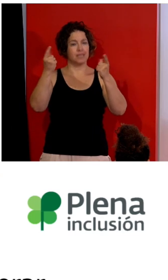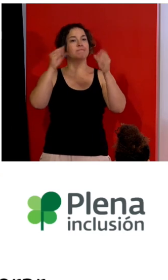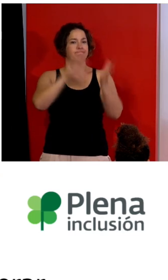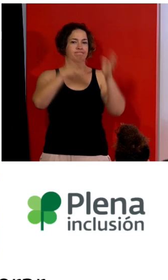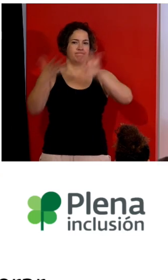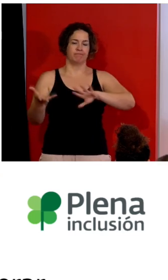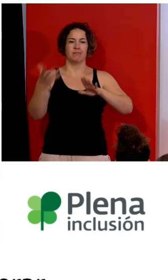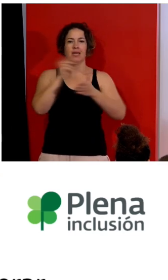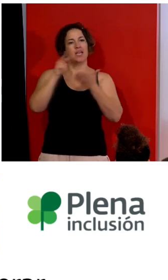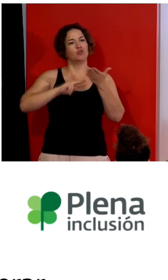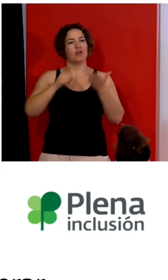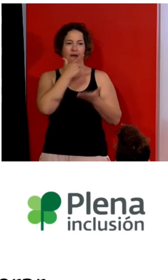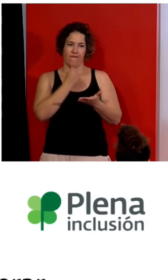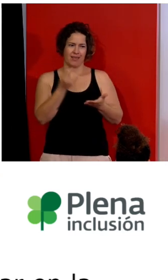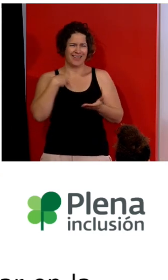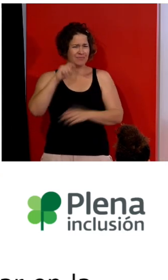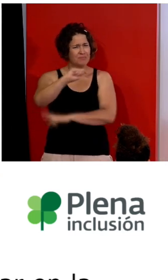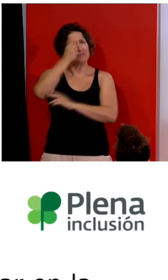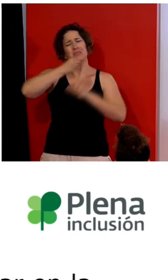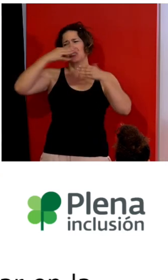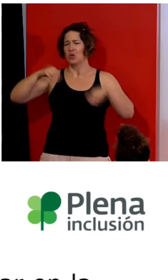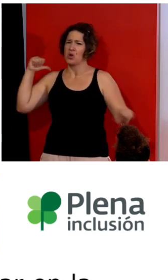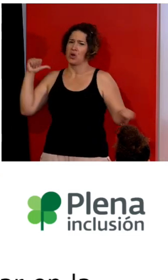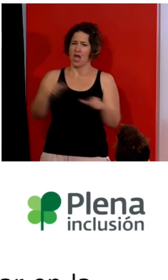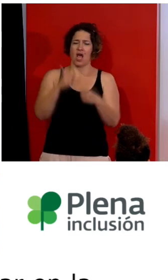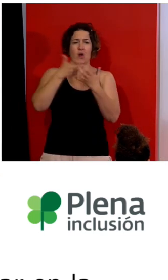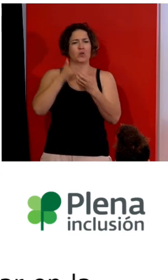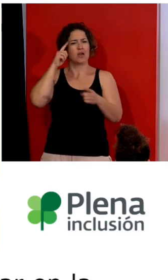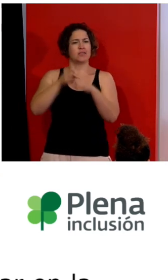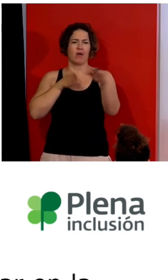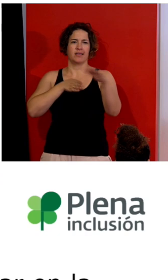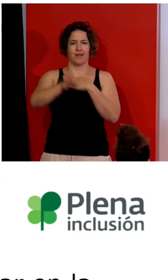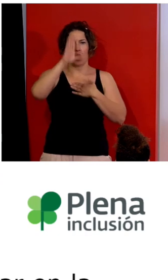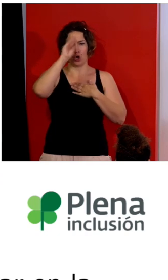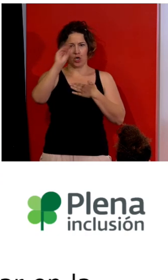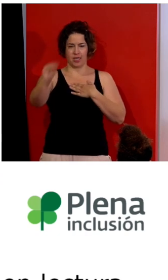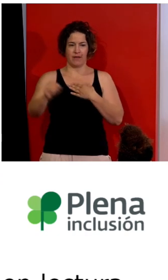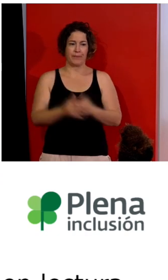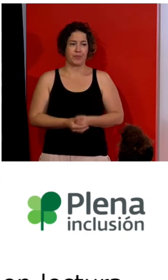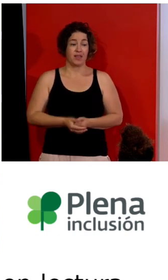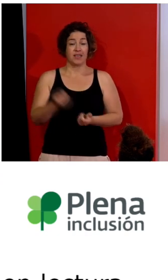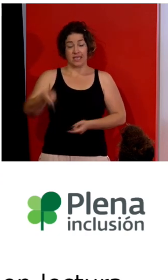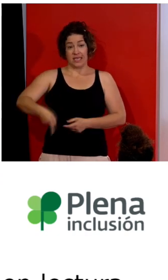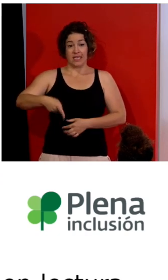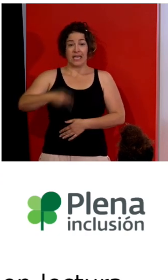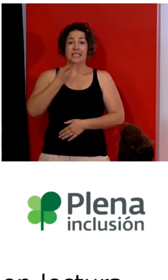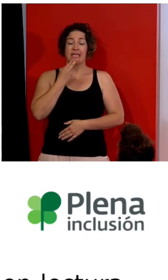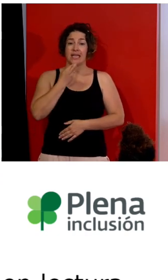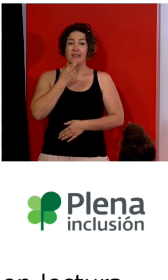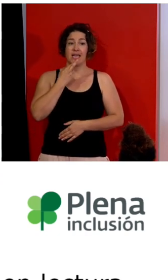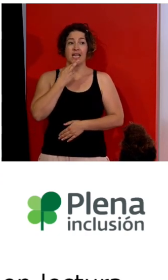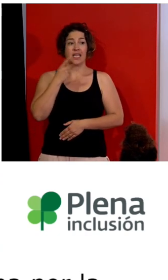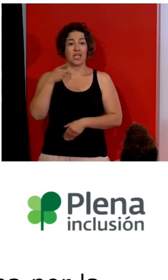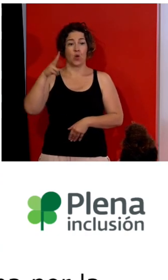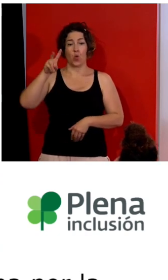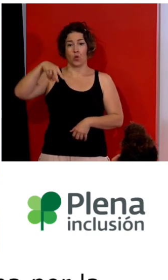un verdadero hito histórico en la lucha por la accesibilidad cognitiva. De esto el Santander y Universia también saben mucho,